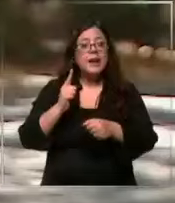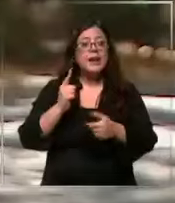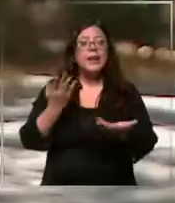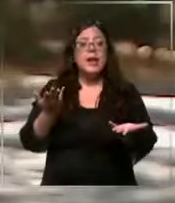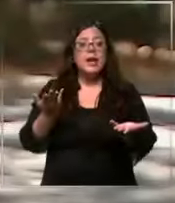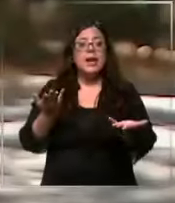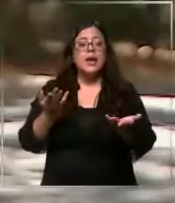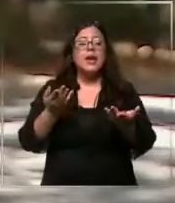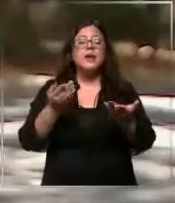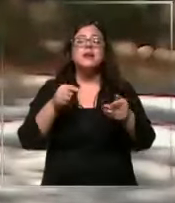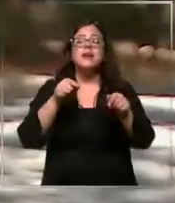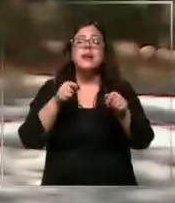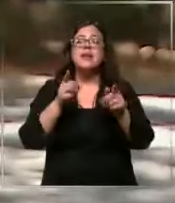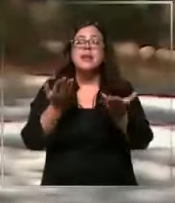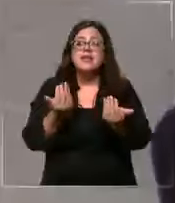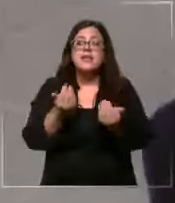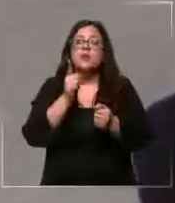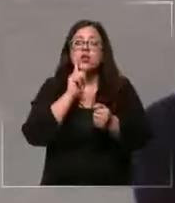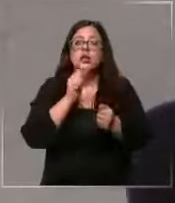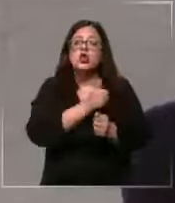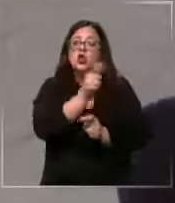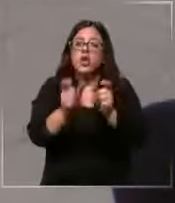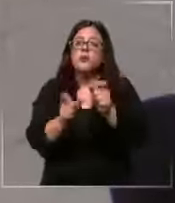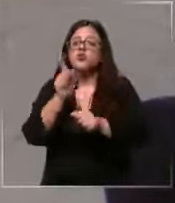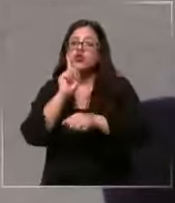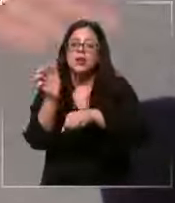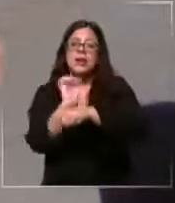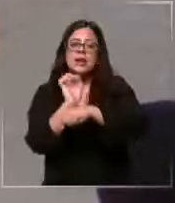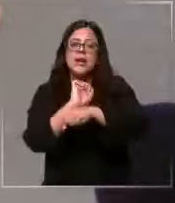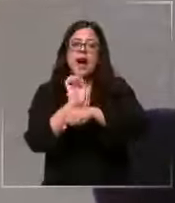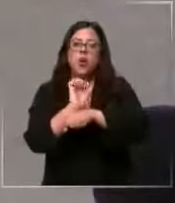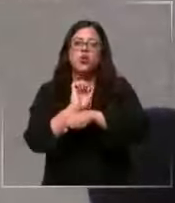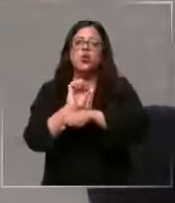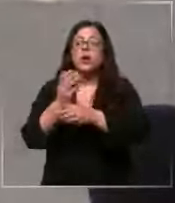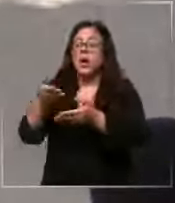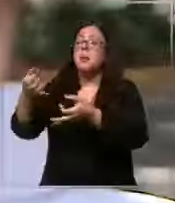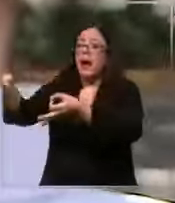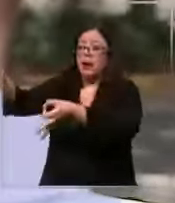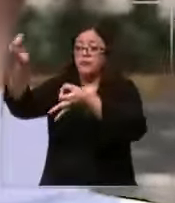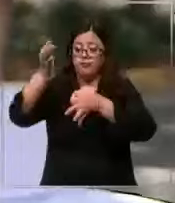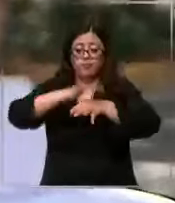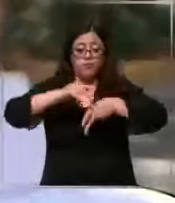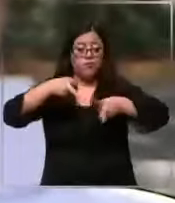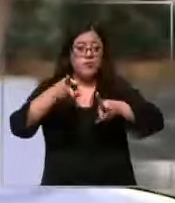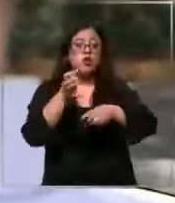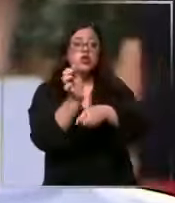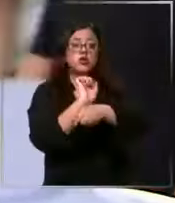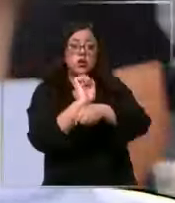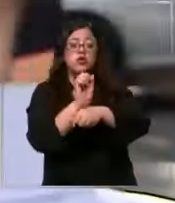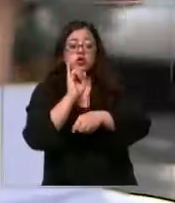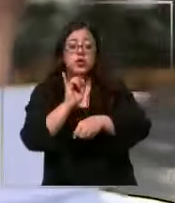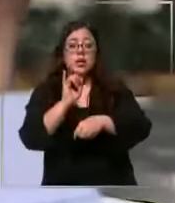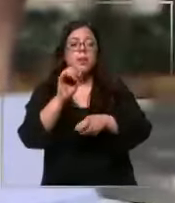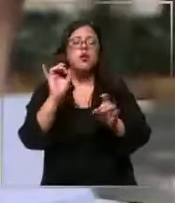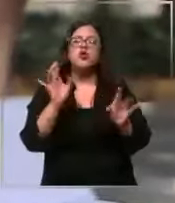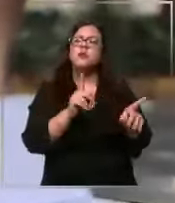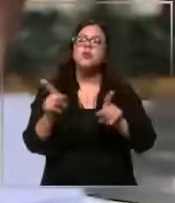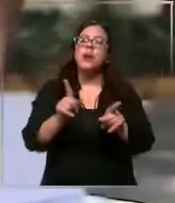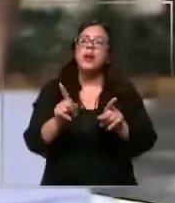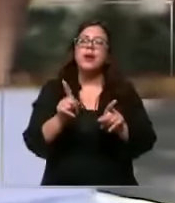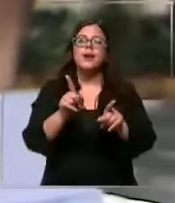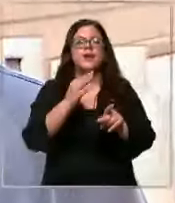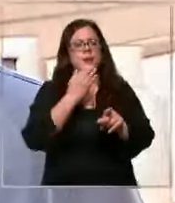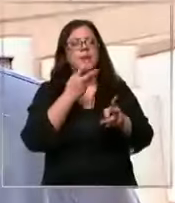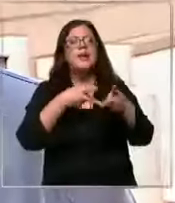un seguro que tenemos que tener todos quienes tenemos un auto para que nos den nuestro permiso de circulación. Pero no es solo un trámite, sino que es una herramienta